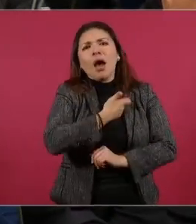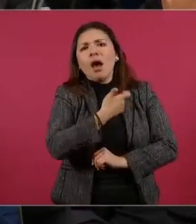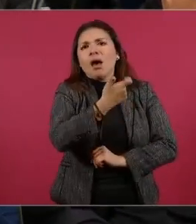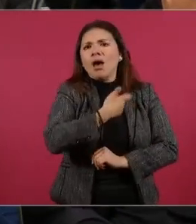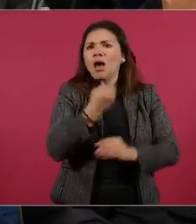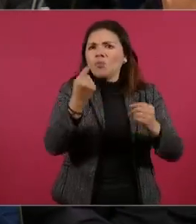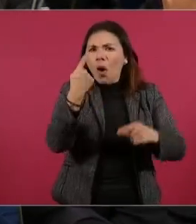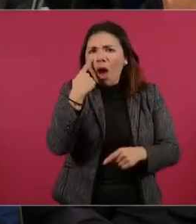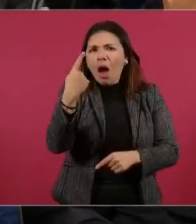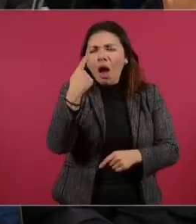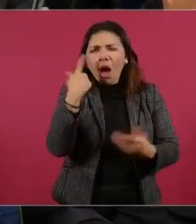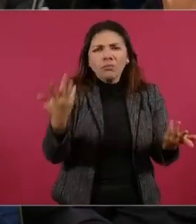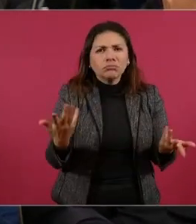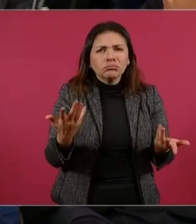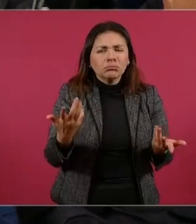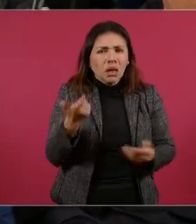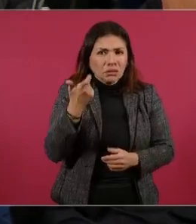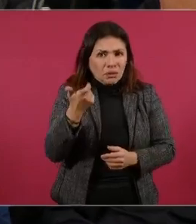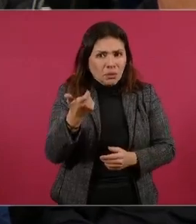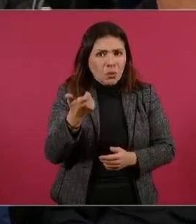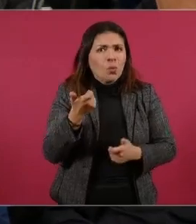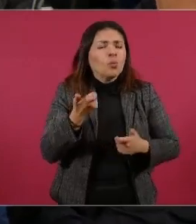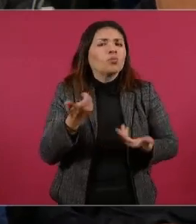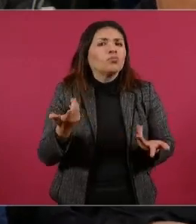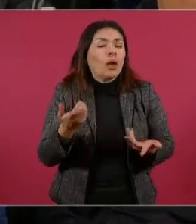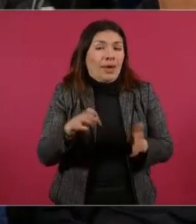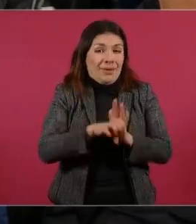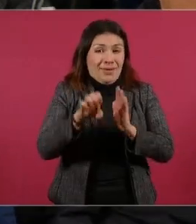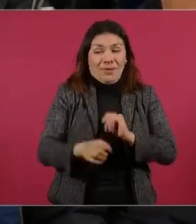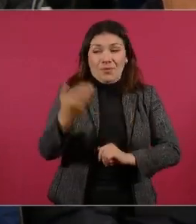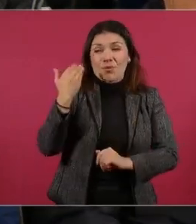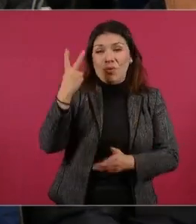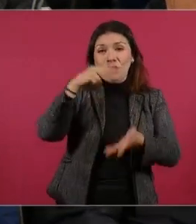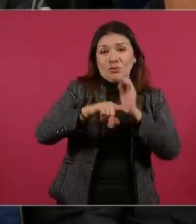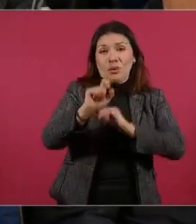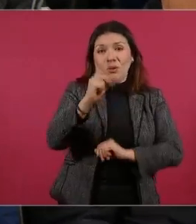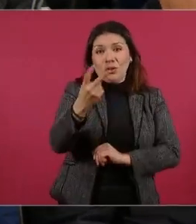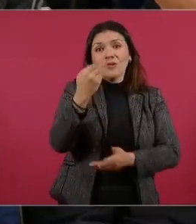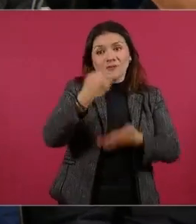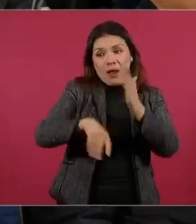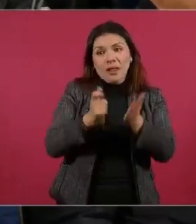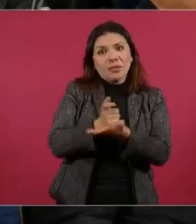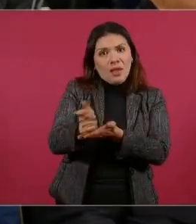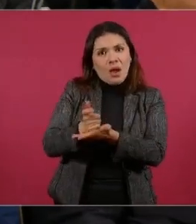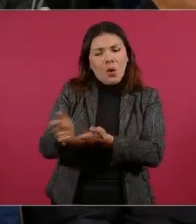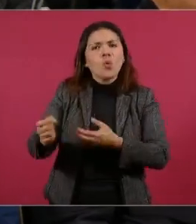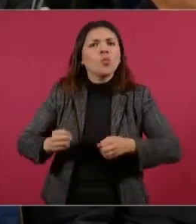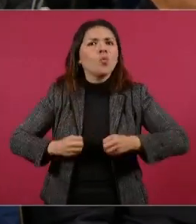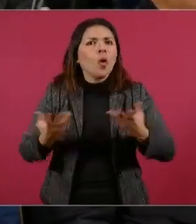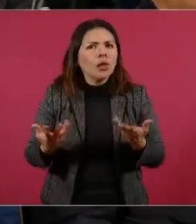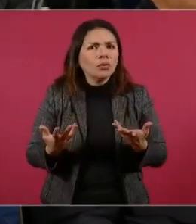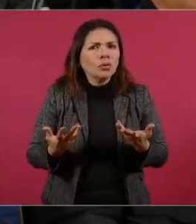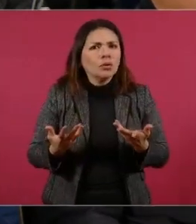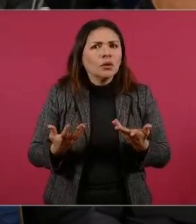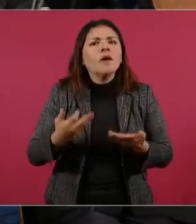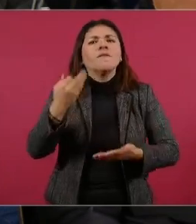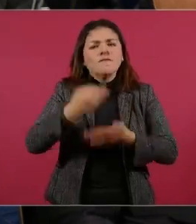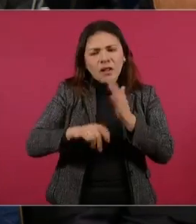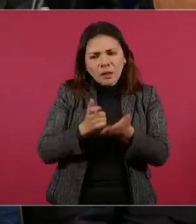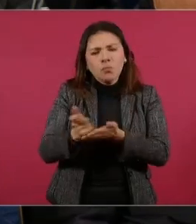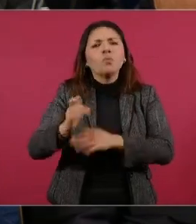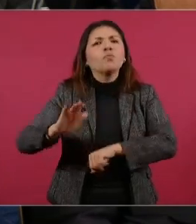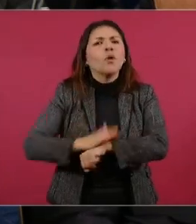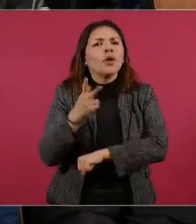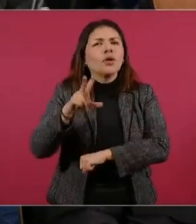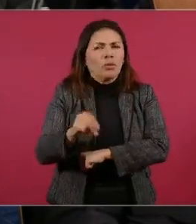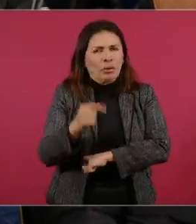Entonces cuánto recurso por ejemplo en el caso del 2022 no se ha entregado Y por qué no se ha entregado desde